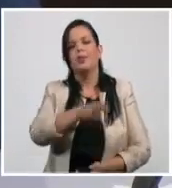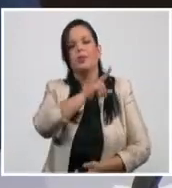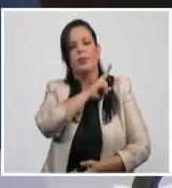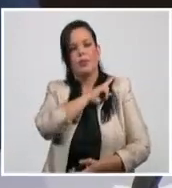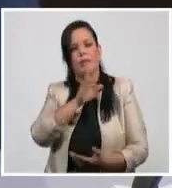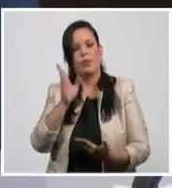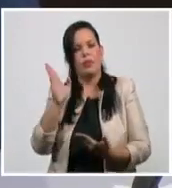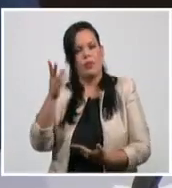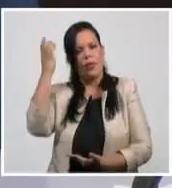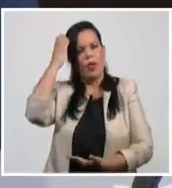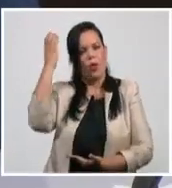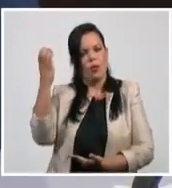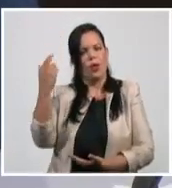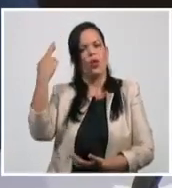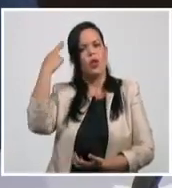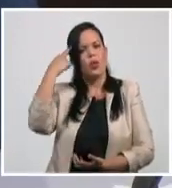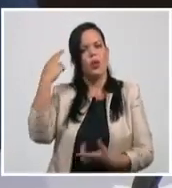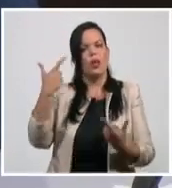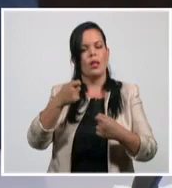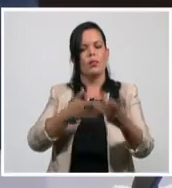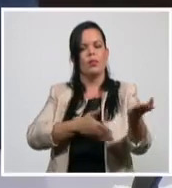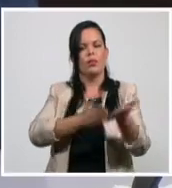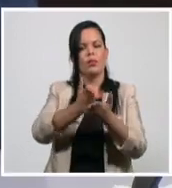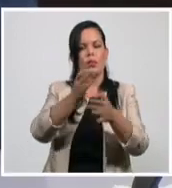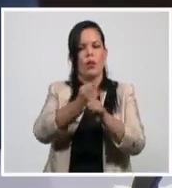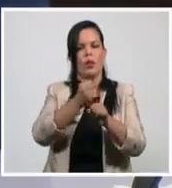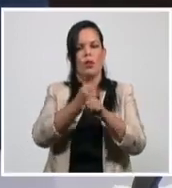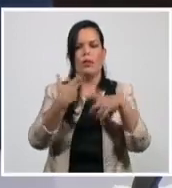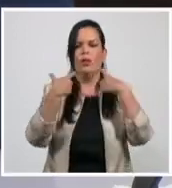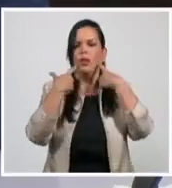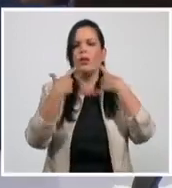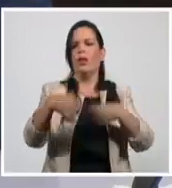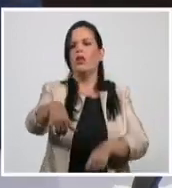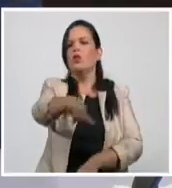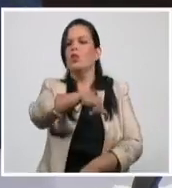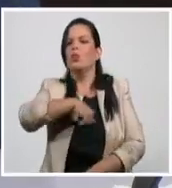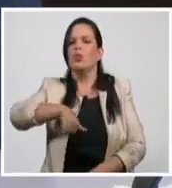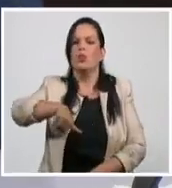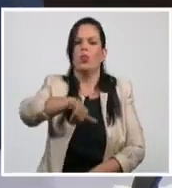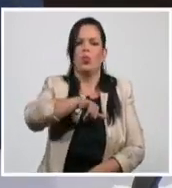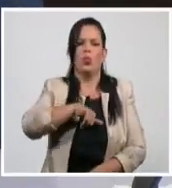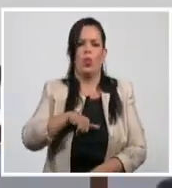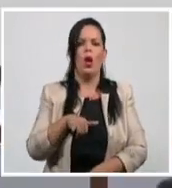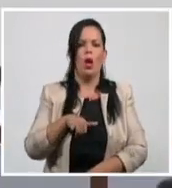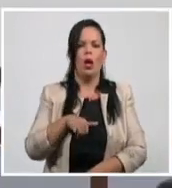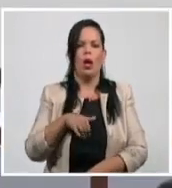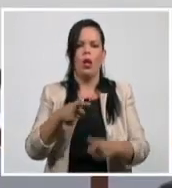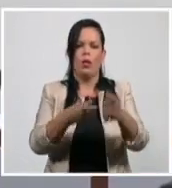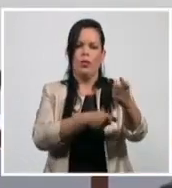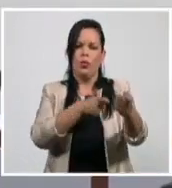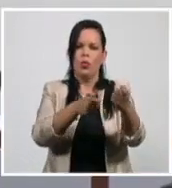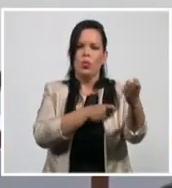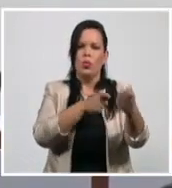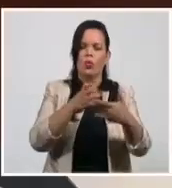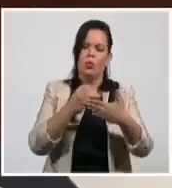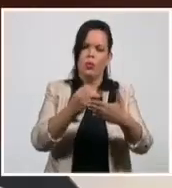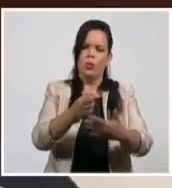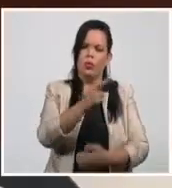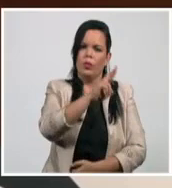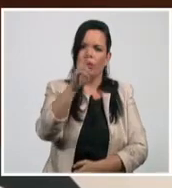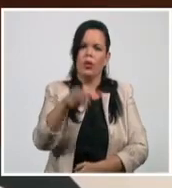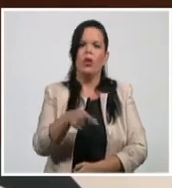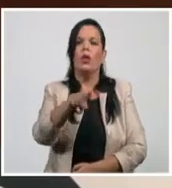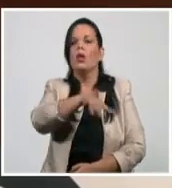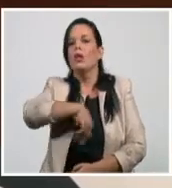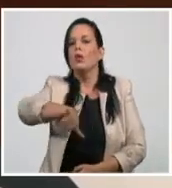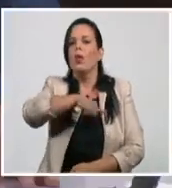jugando en el abordaje de temas prioritarios como el combate a las agresiones y maniobras de los enemigos de la revolución, el enfrentamiento a la